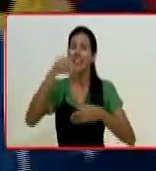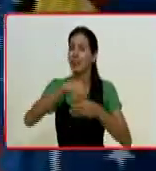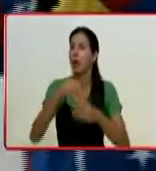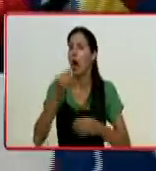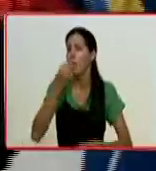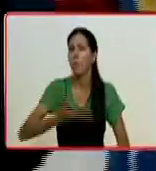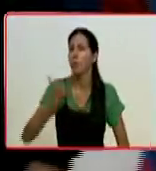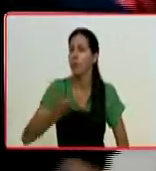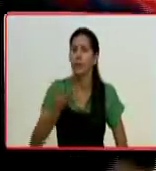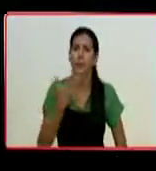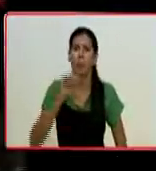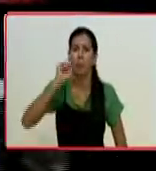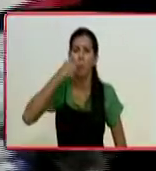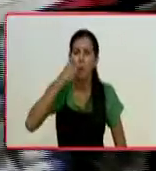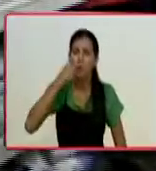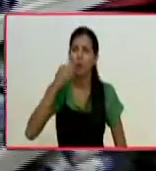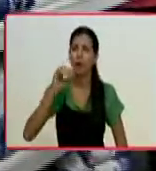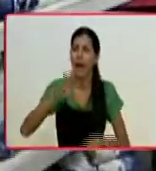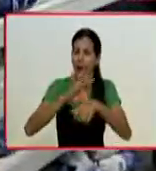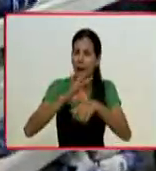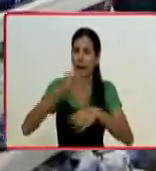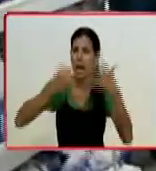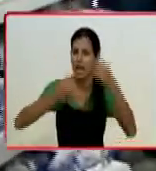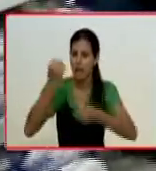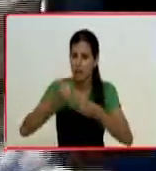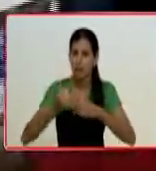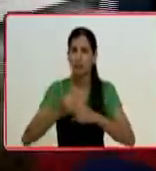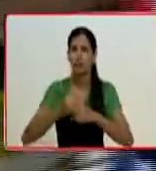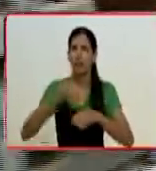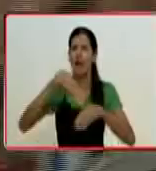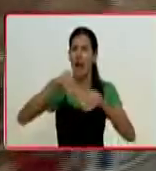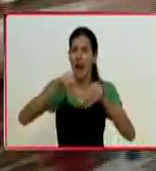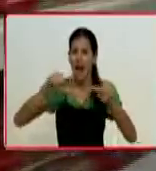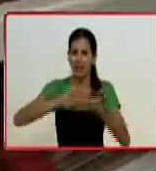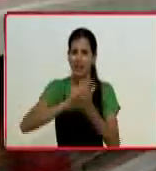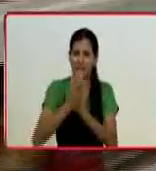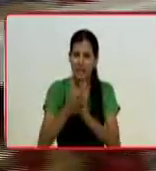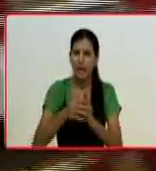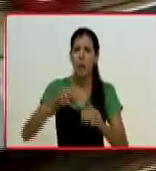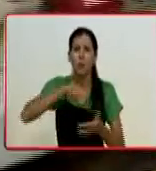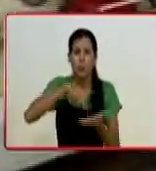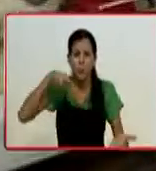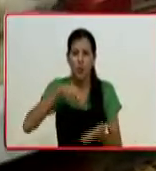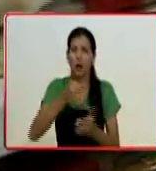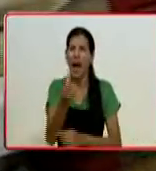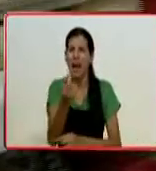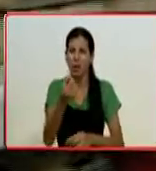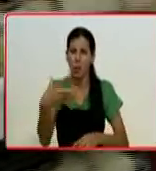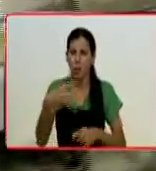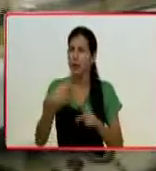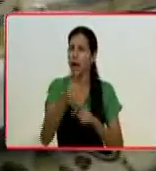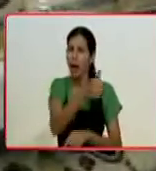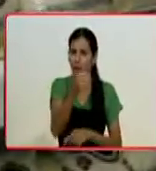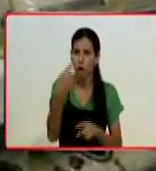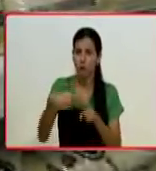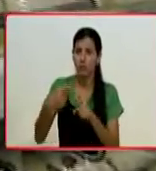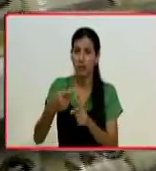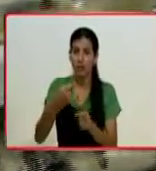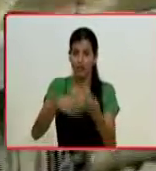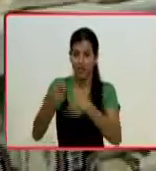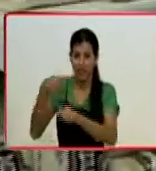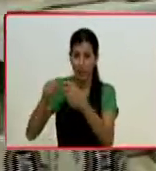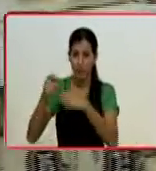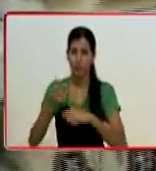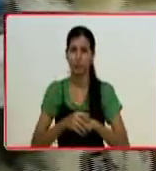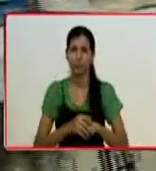es el pollo, la carne, la leche, la harina, la pasta, el arroz, cada uno de los productos que nosotros distribuimos a través